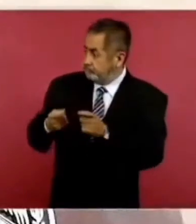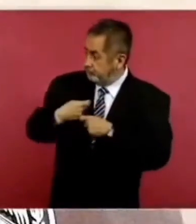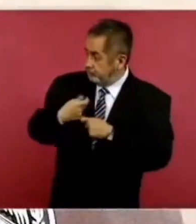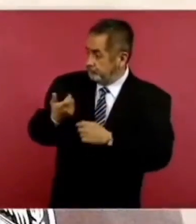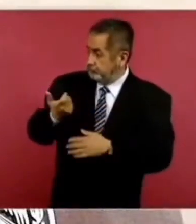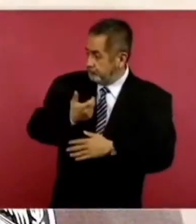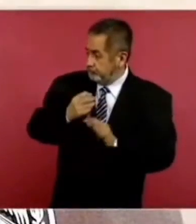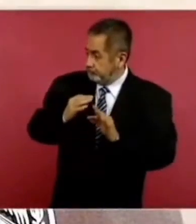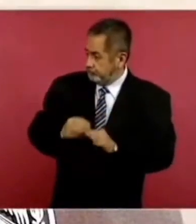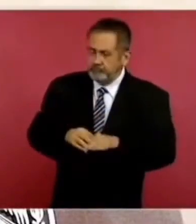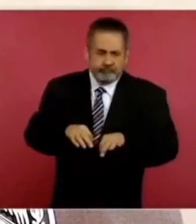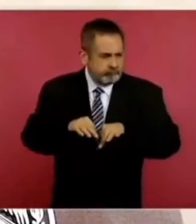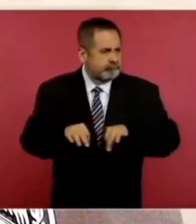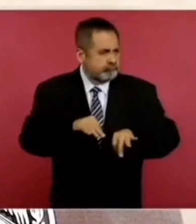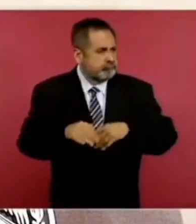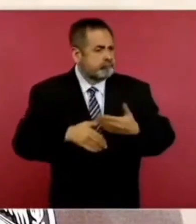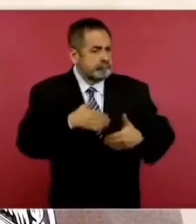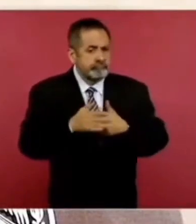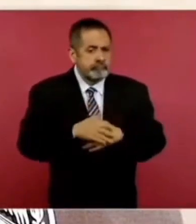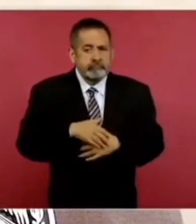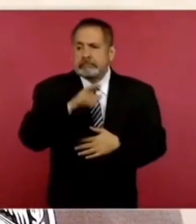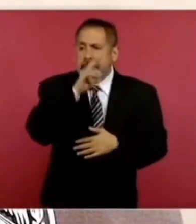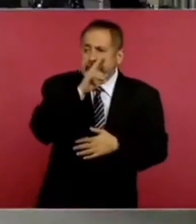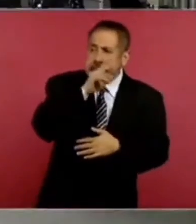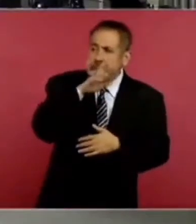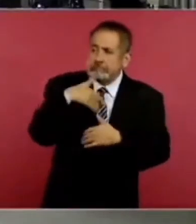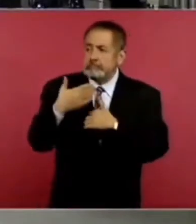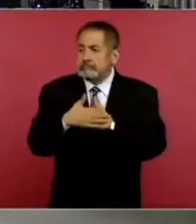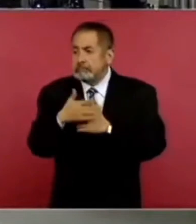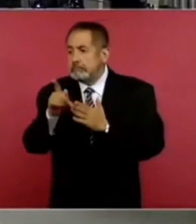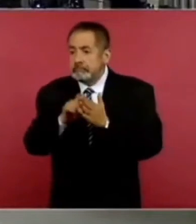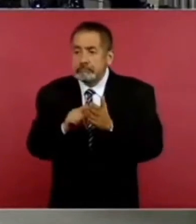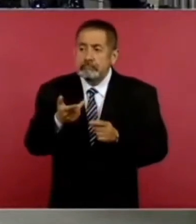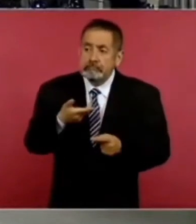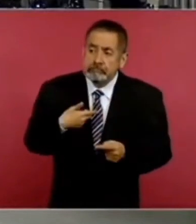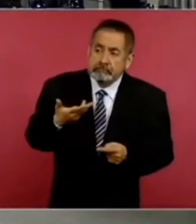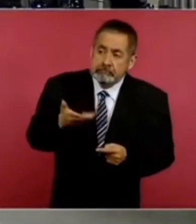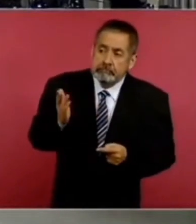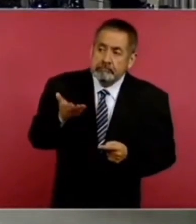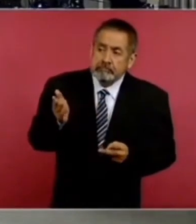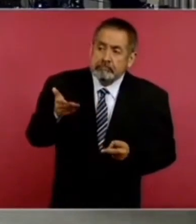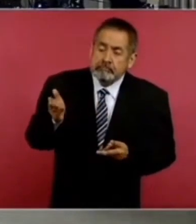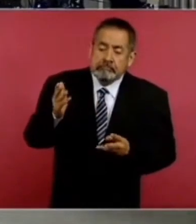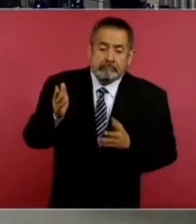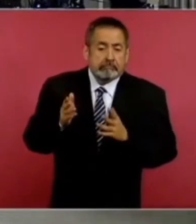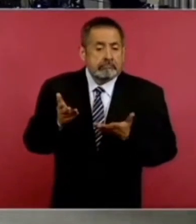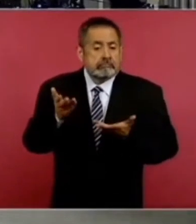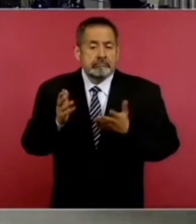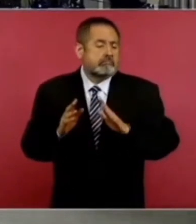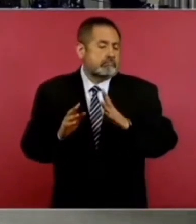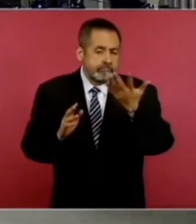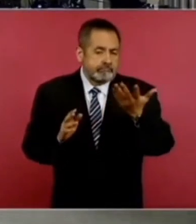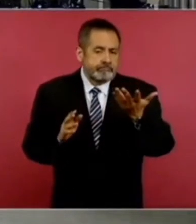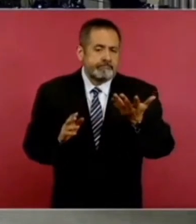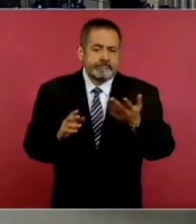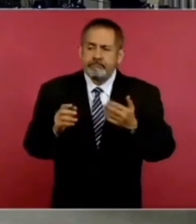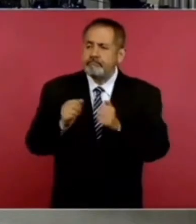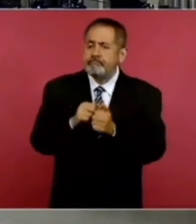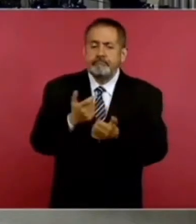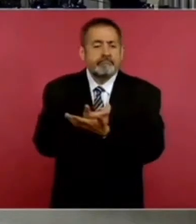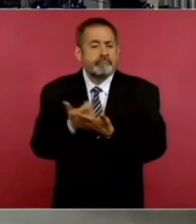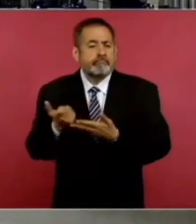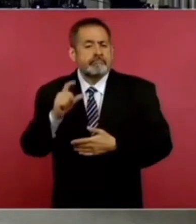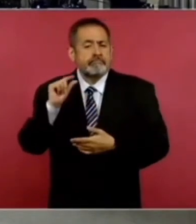su trabajo y no está con la preocupación permanente de si van a volverlo a contratar de manera precaria, además con salarios